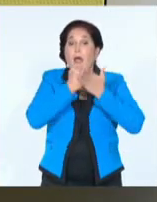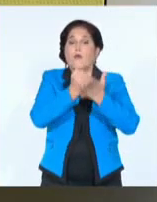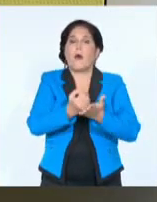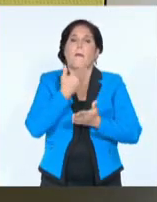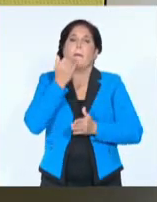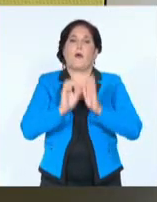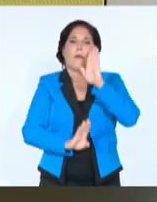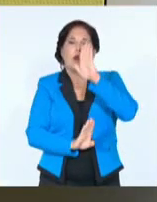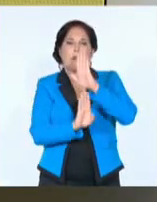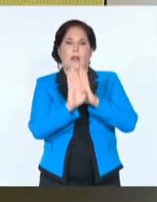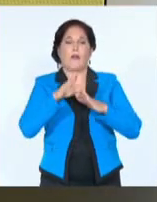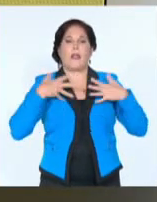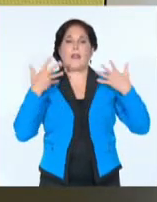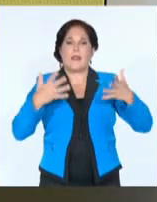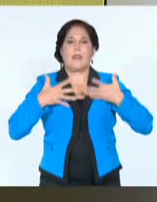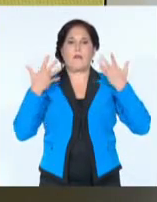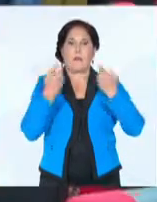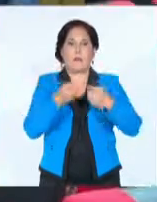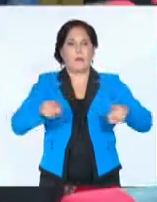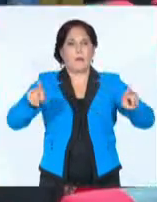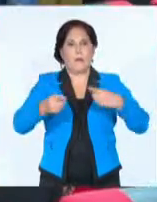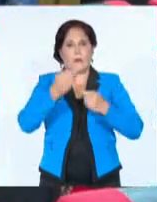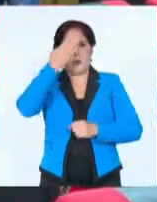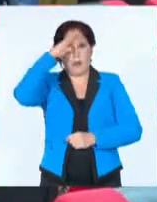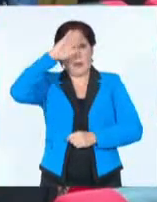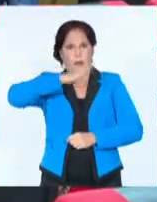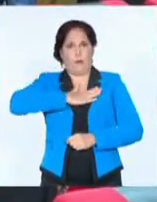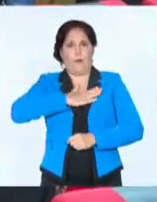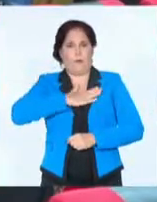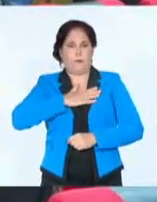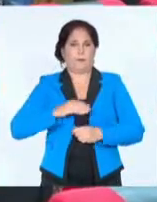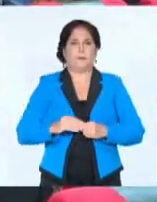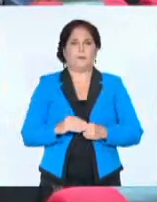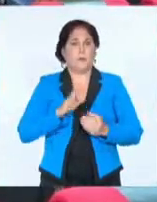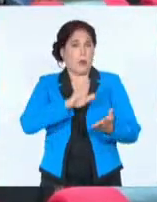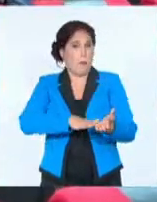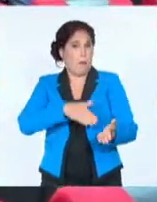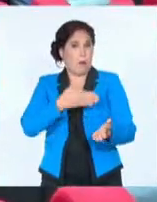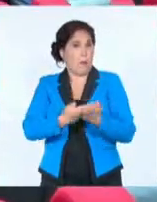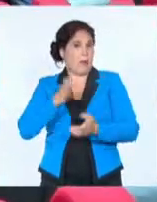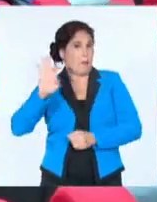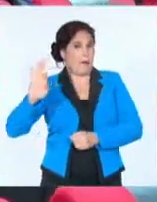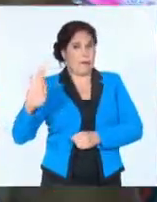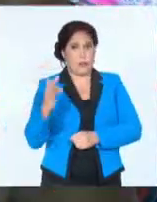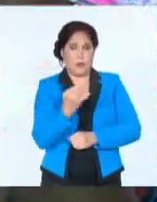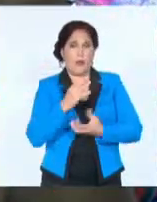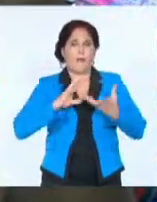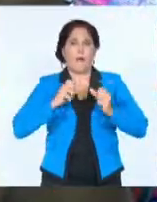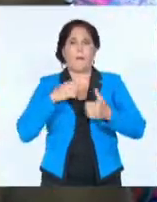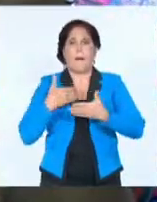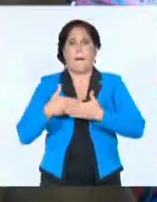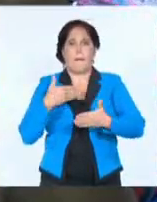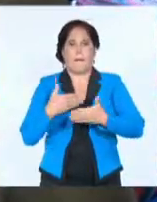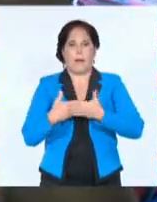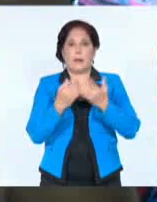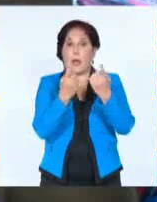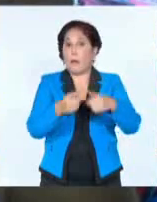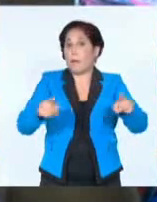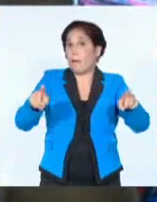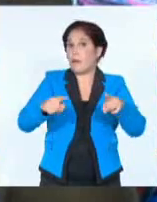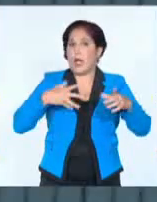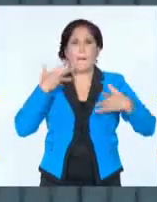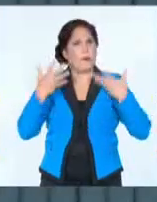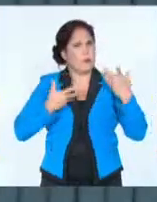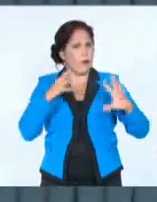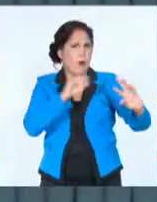desarrollo y disfrute de la música cubana. Las propuestas para el perfeccionamiento del sistema empresarial de la música motivaron un